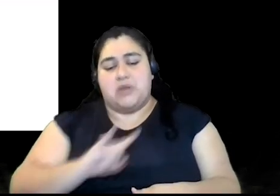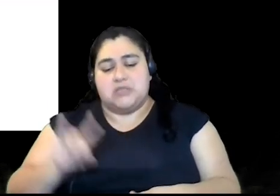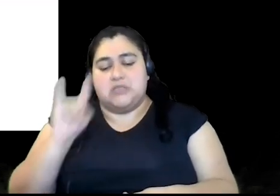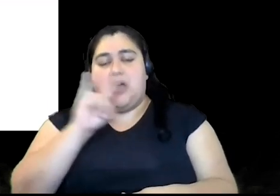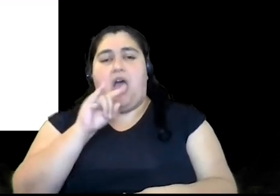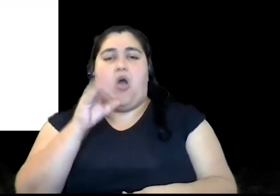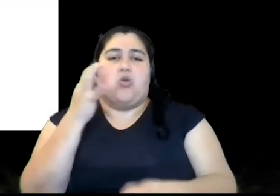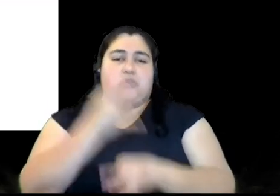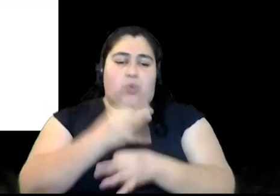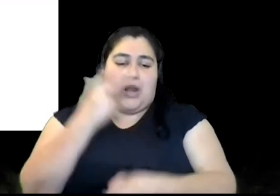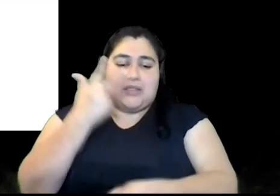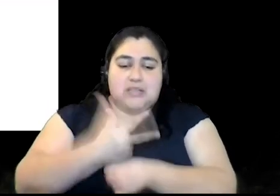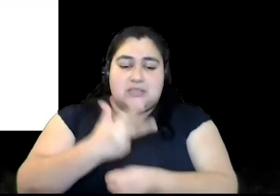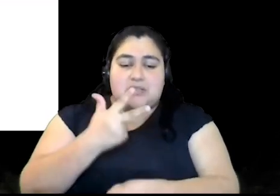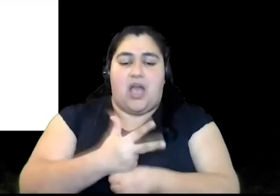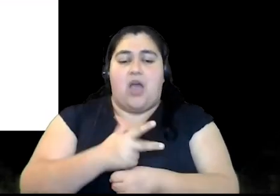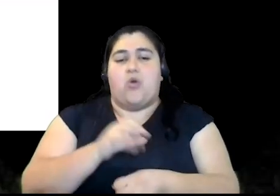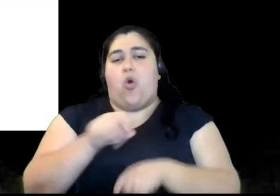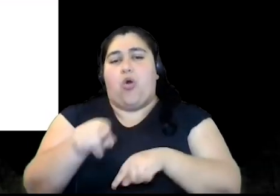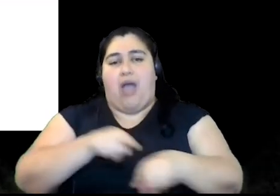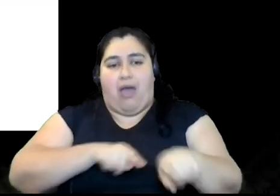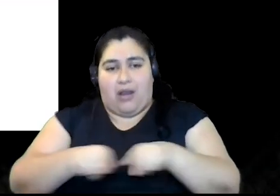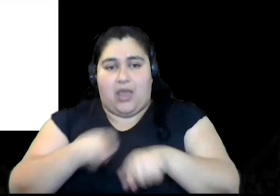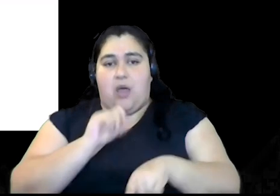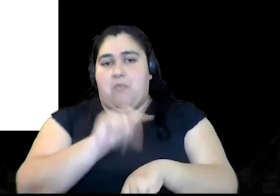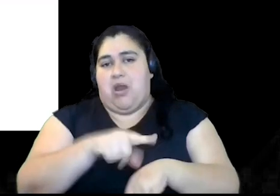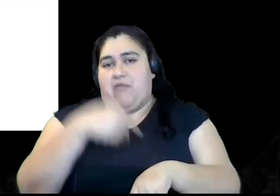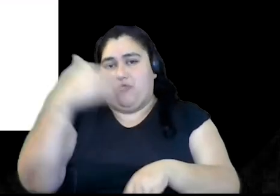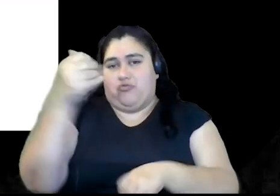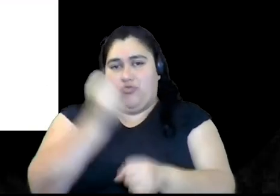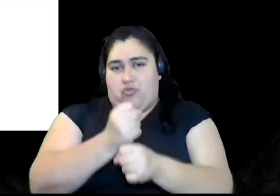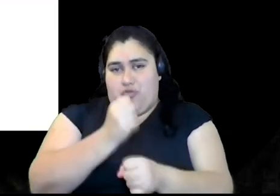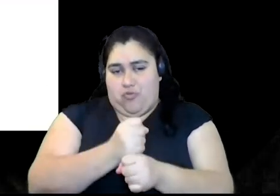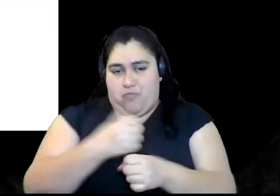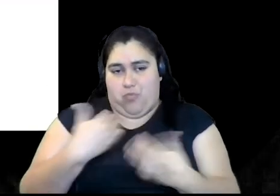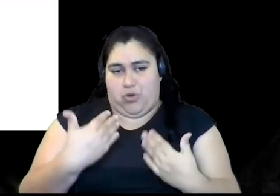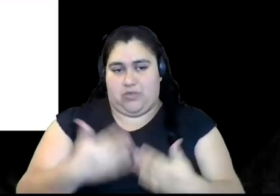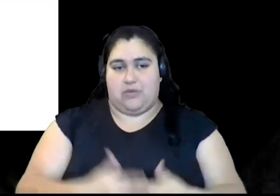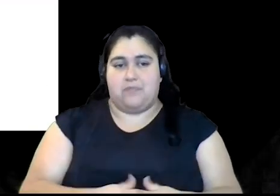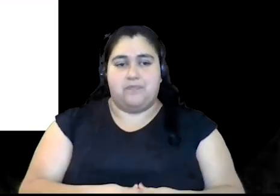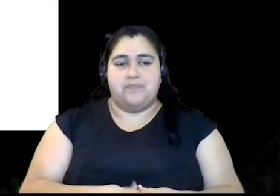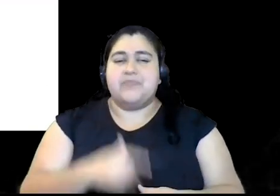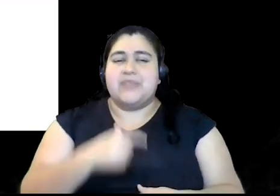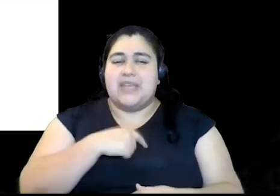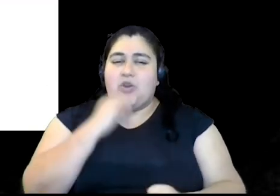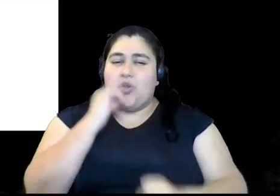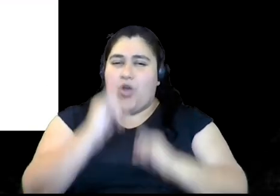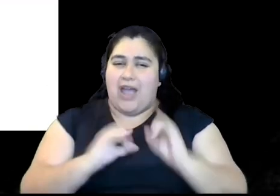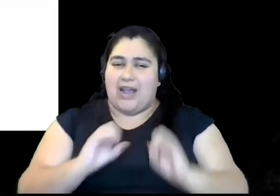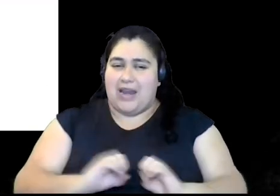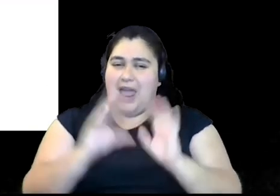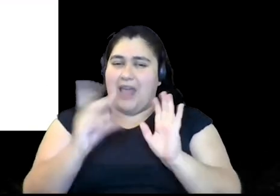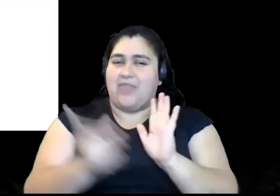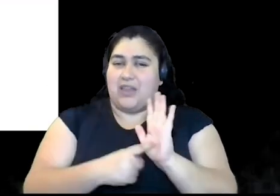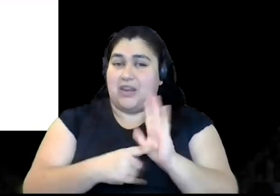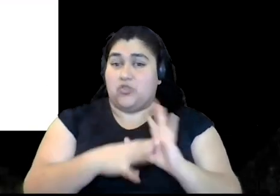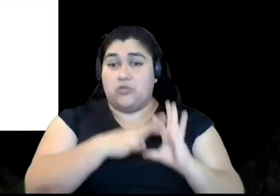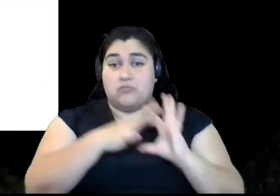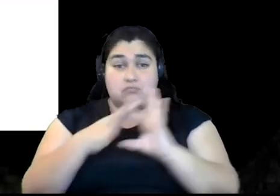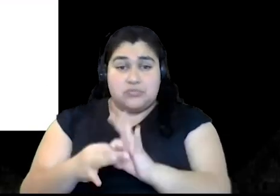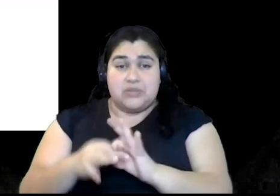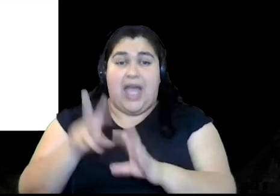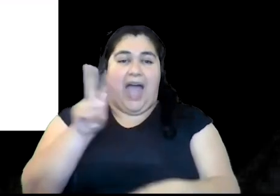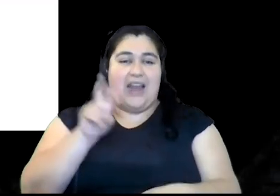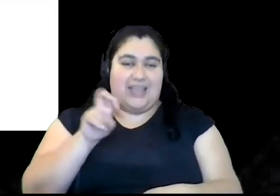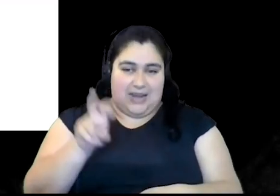un terciario cuando es una carrera para que pueda trabajar. Una aclaración que viene del decreto vinculado a